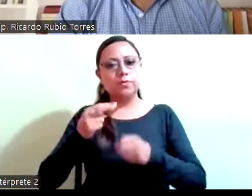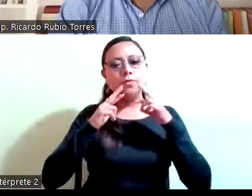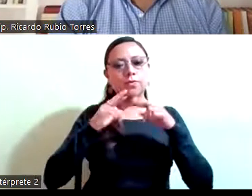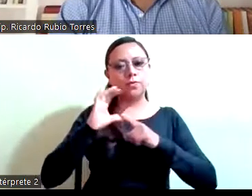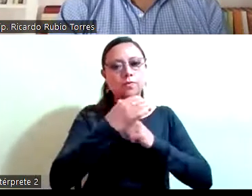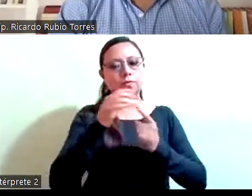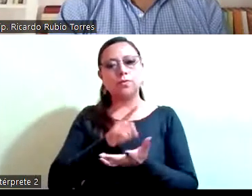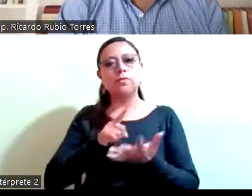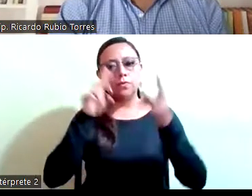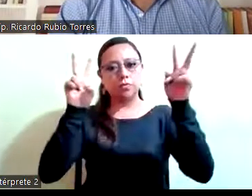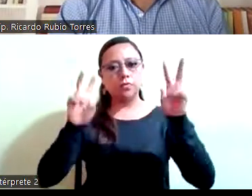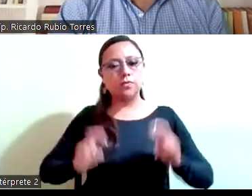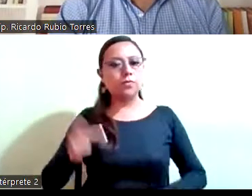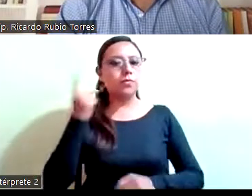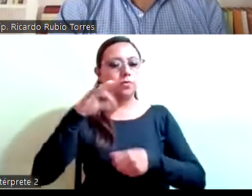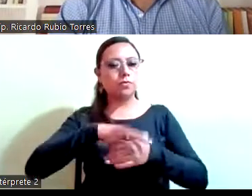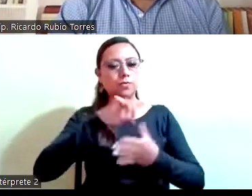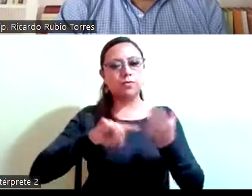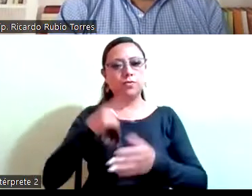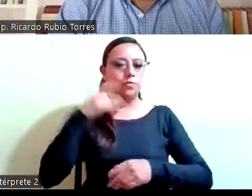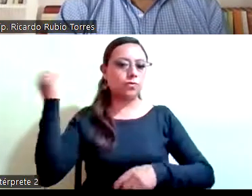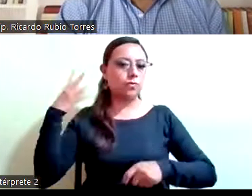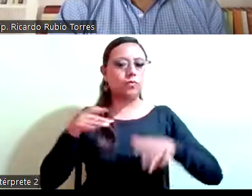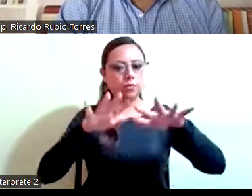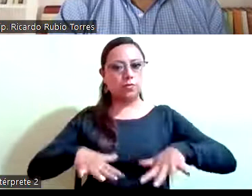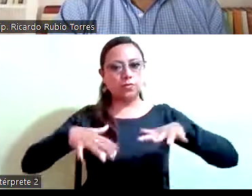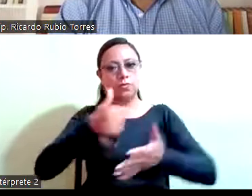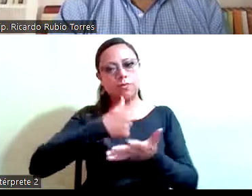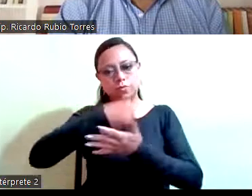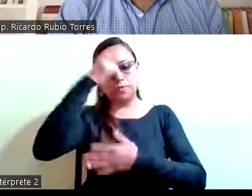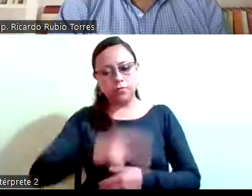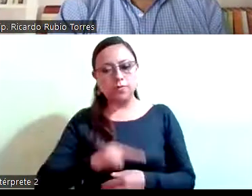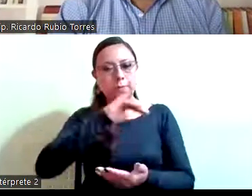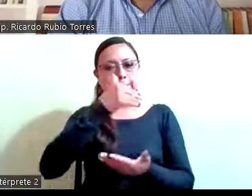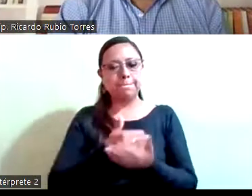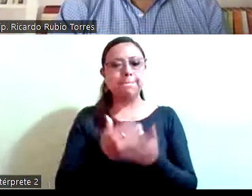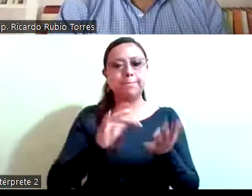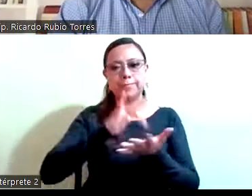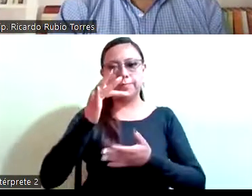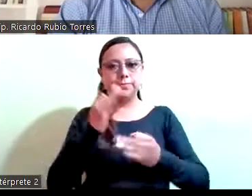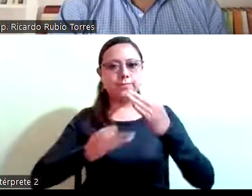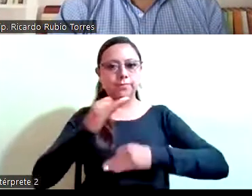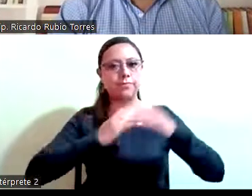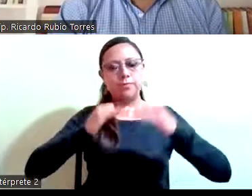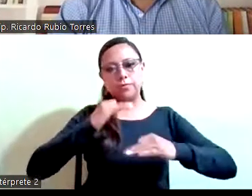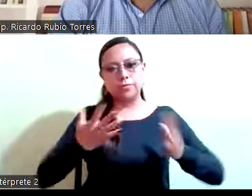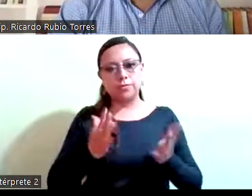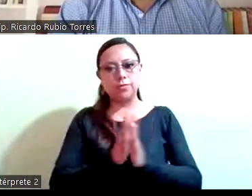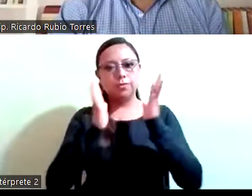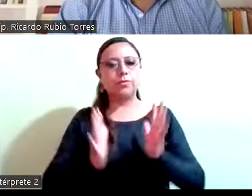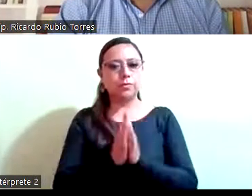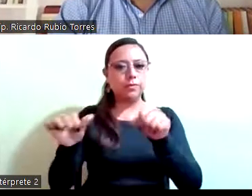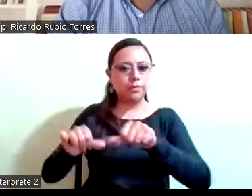Asuntos Político-Electorales del Congreso de la Ciudad de México. Gracias a todas y todos por su participación y con especial agradecimiento a las